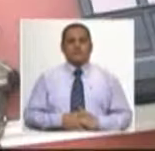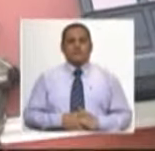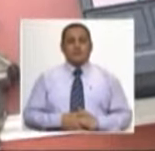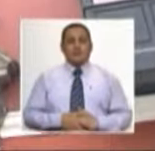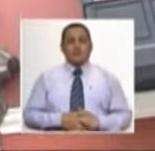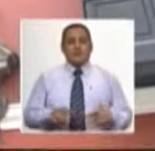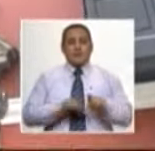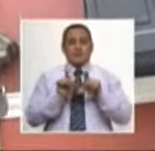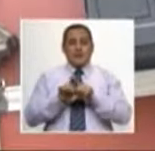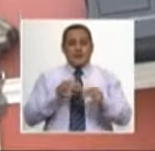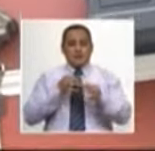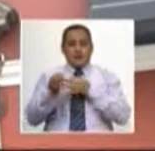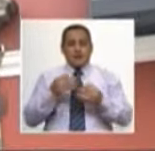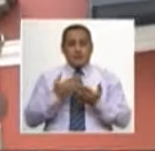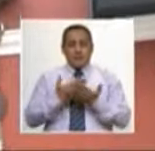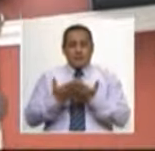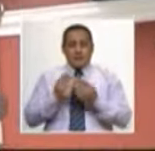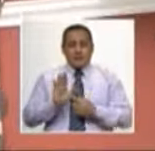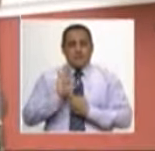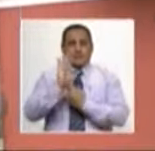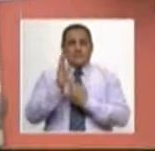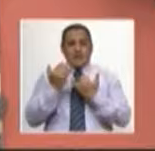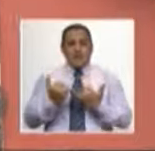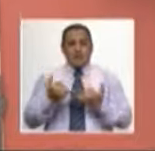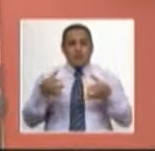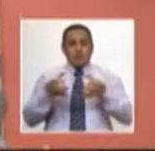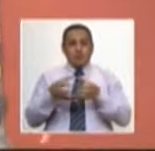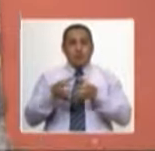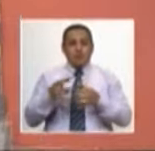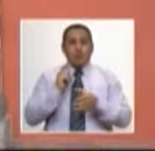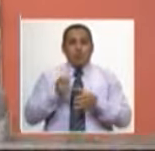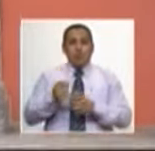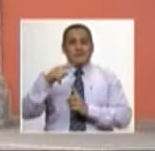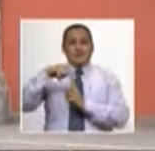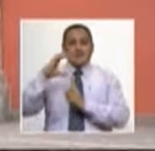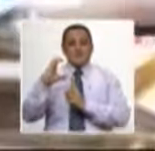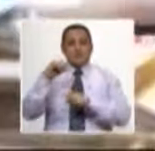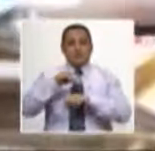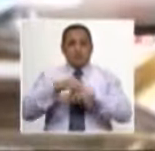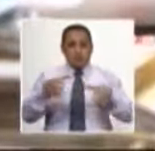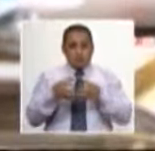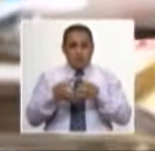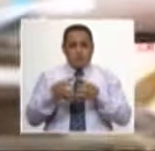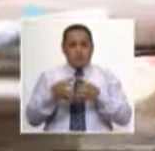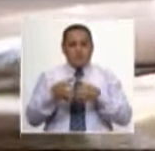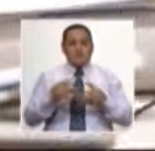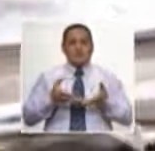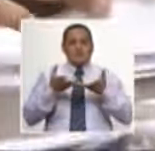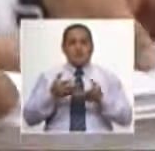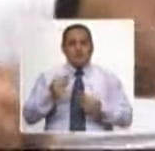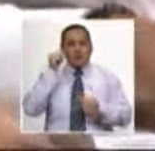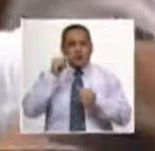De esta manera, el material que se desprende del Tribunal Constitucional o sobre el Tribunal Constitucional genera